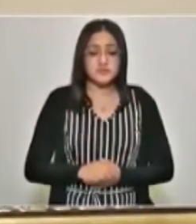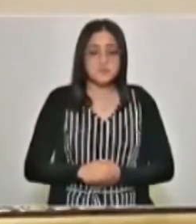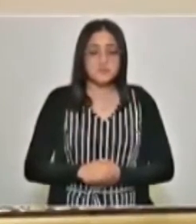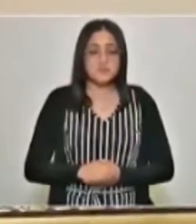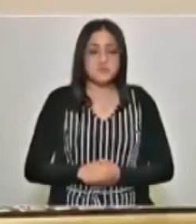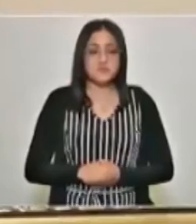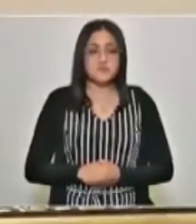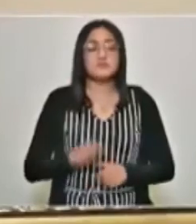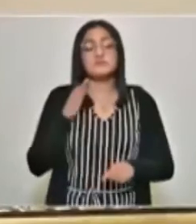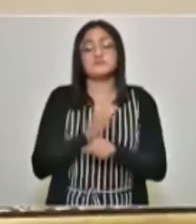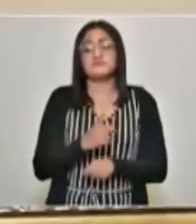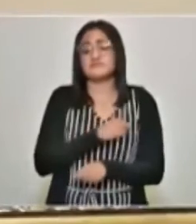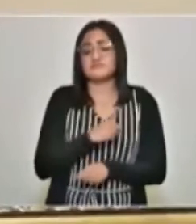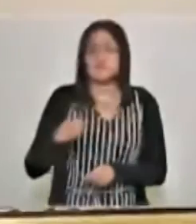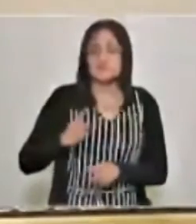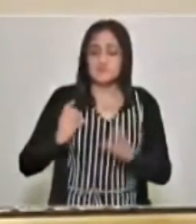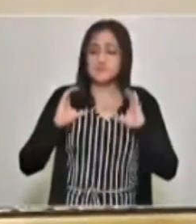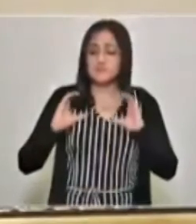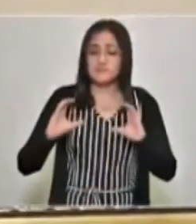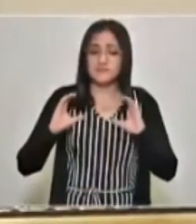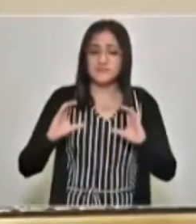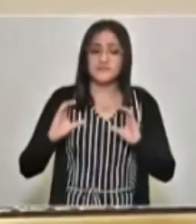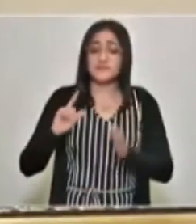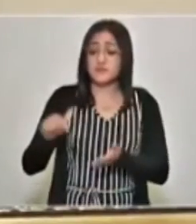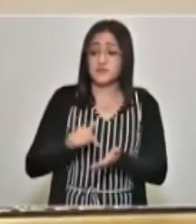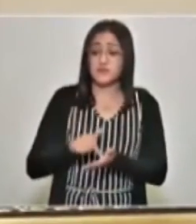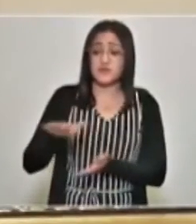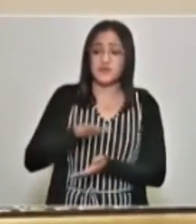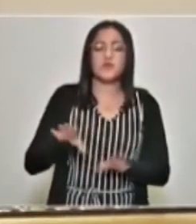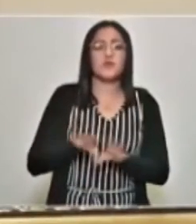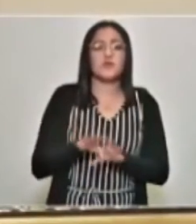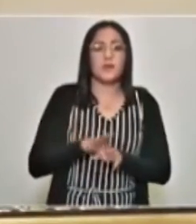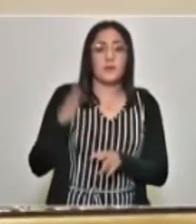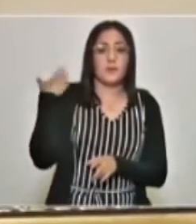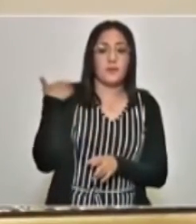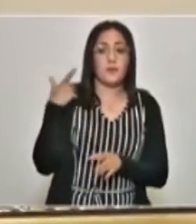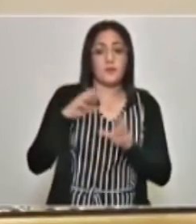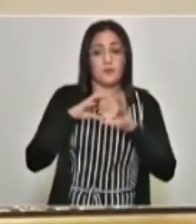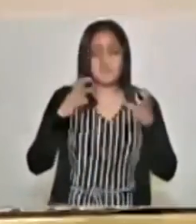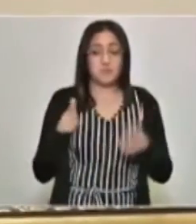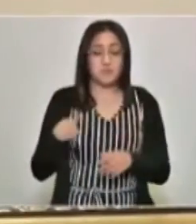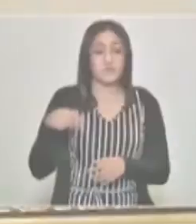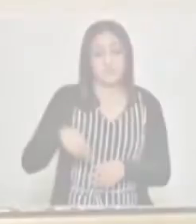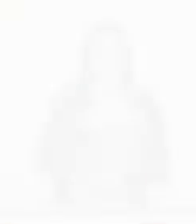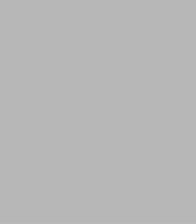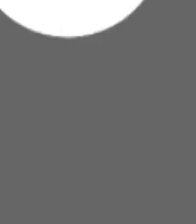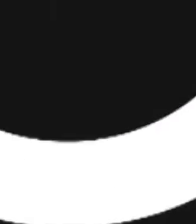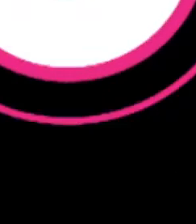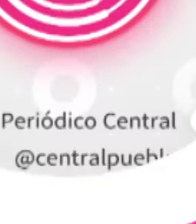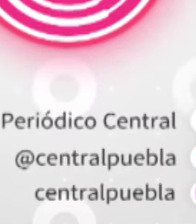Y se trata de proteger esa zona pulmón del municipio de Puebla,